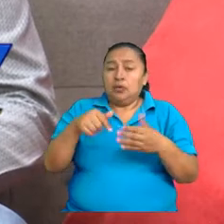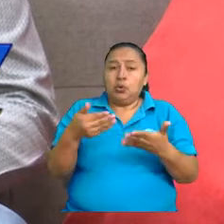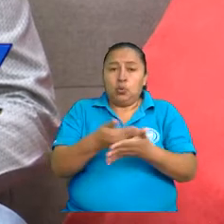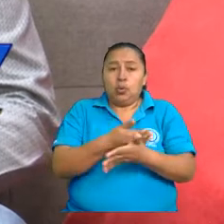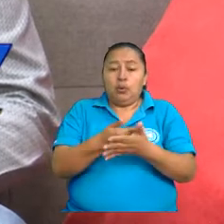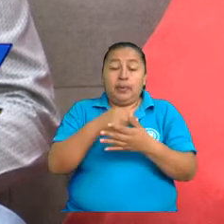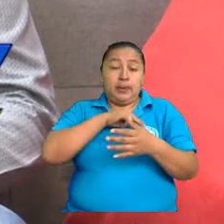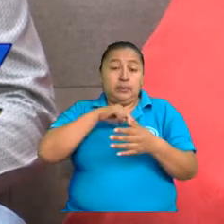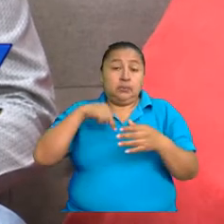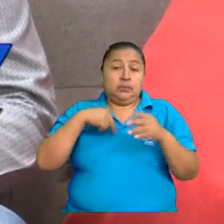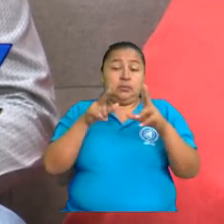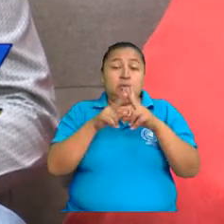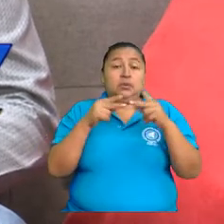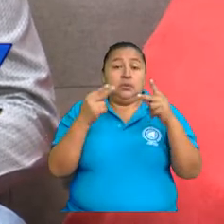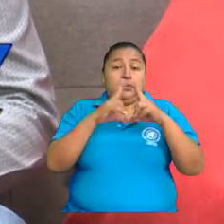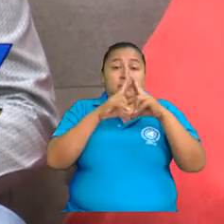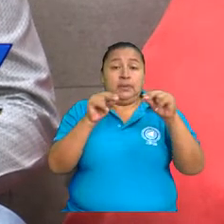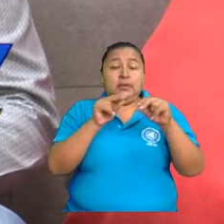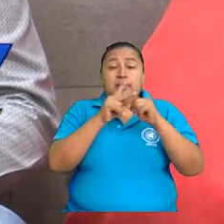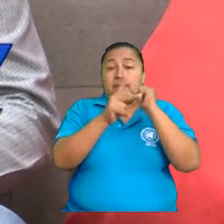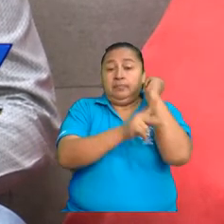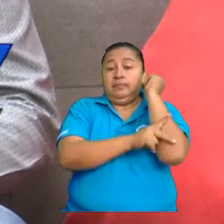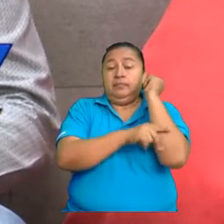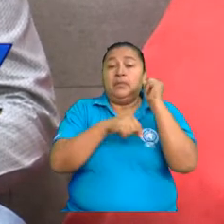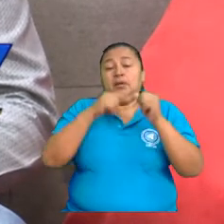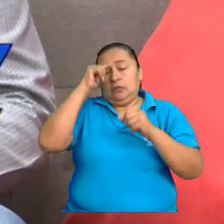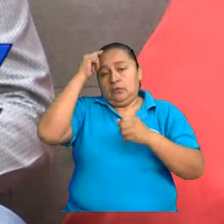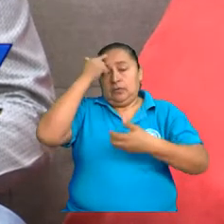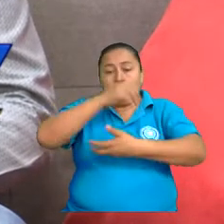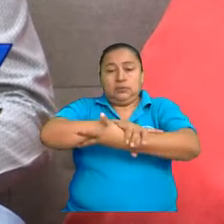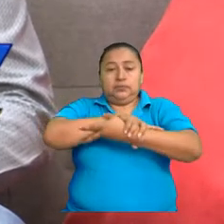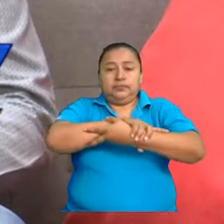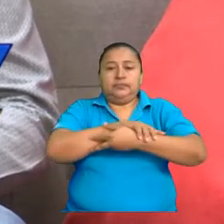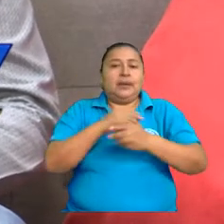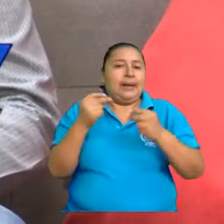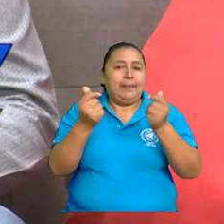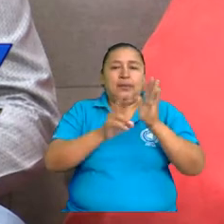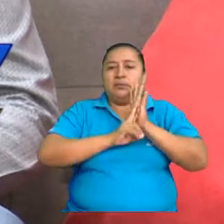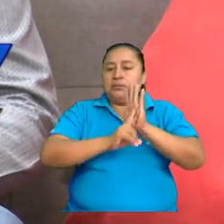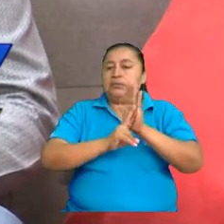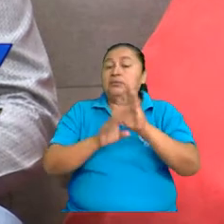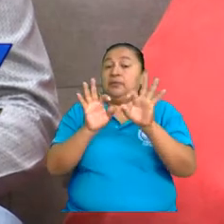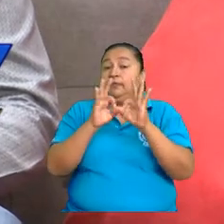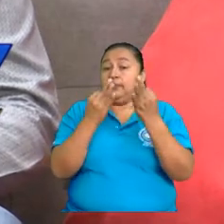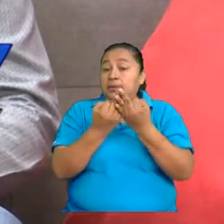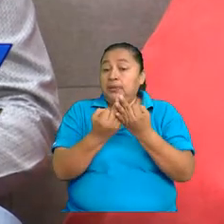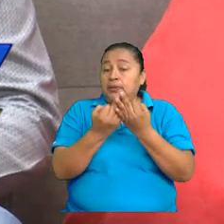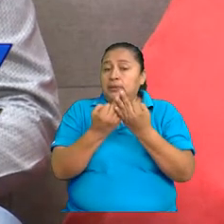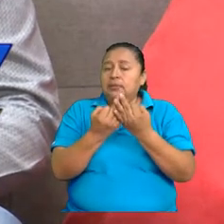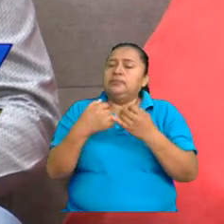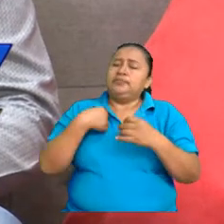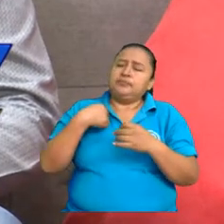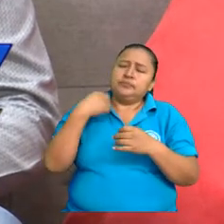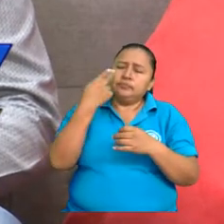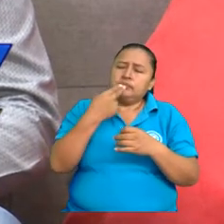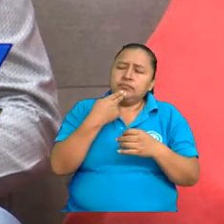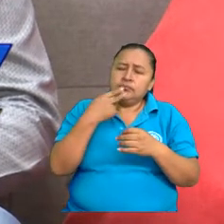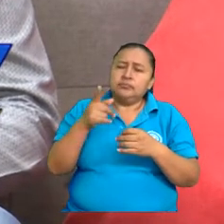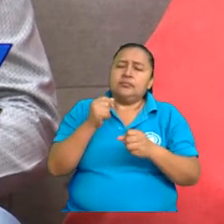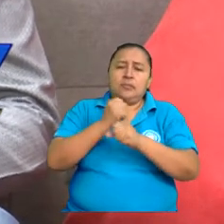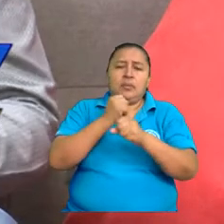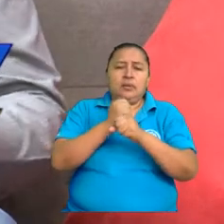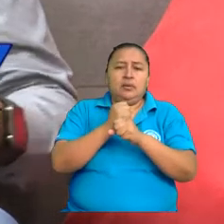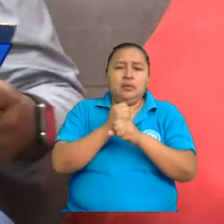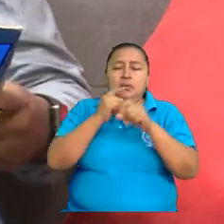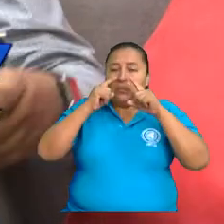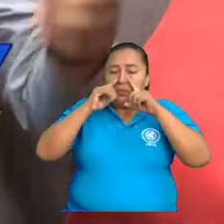como país, y para el Gobierno de Reconciliación y Unidad Nacional tampoco, brindar una respuesta inmediata en el terreno a la familia. Ahí le consulto en el trabajo preventivo,